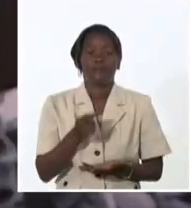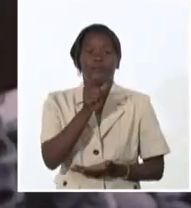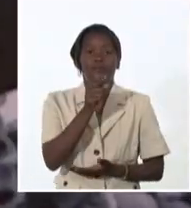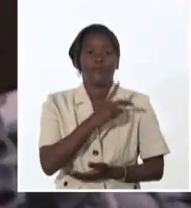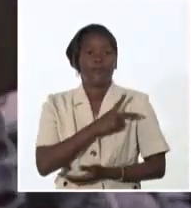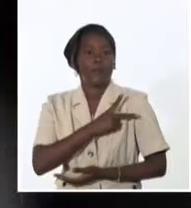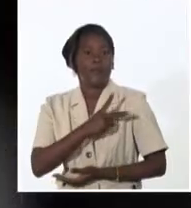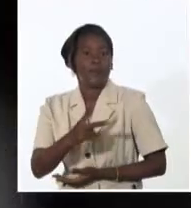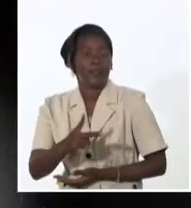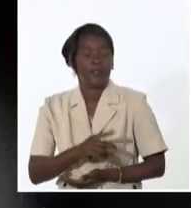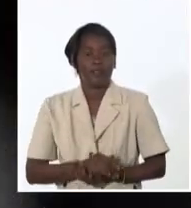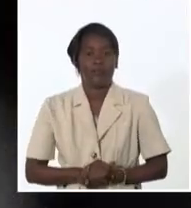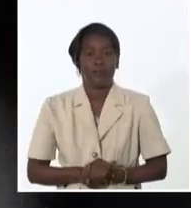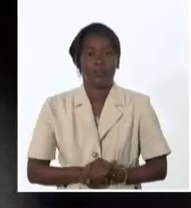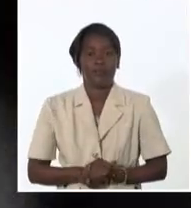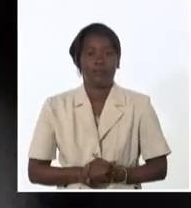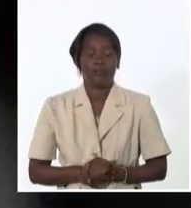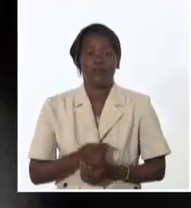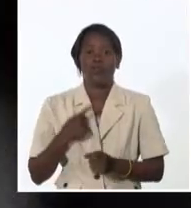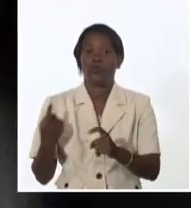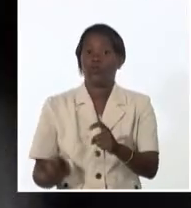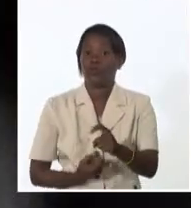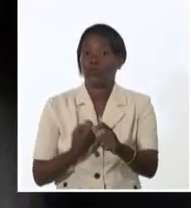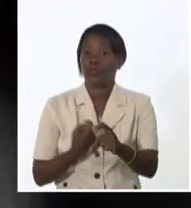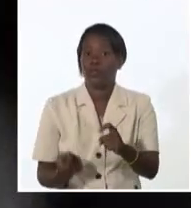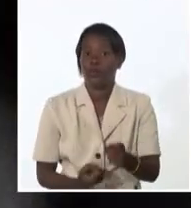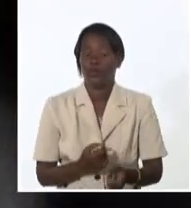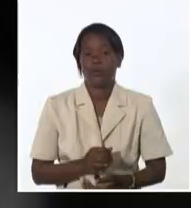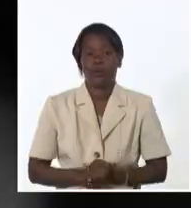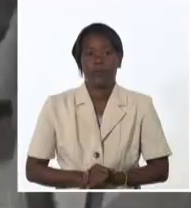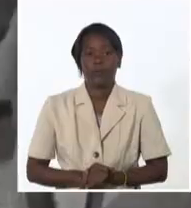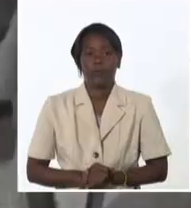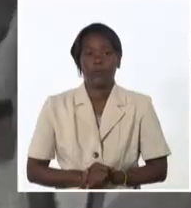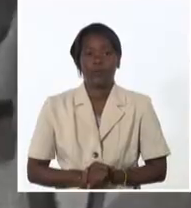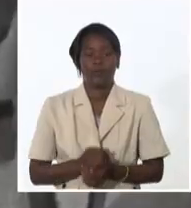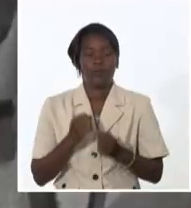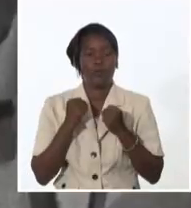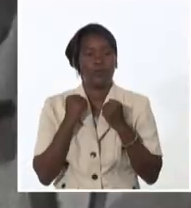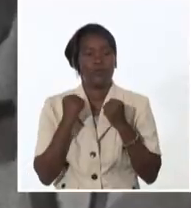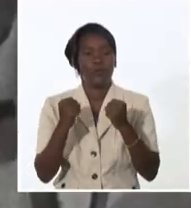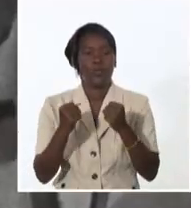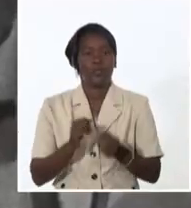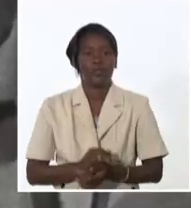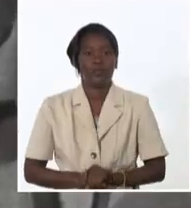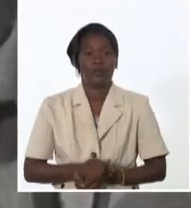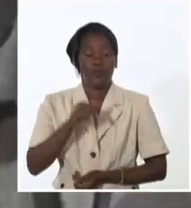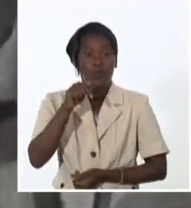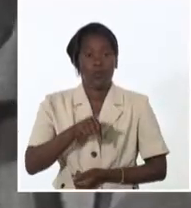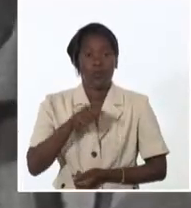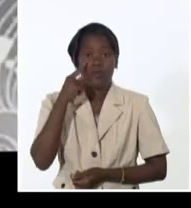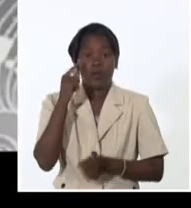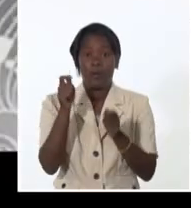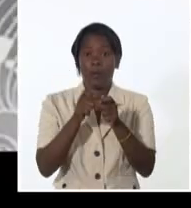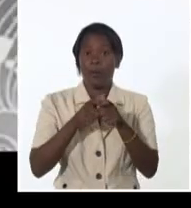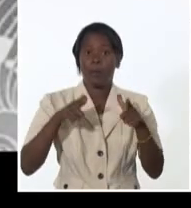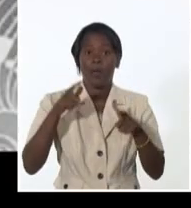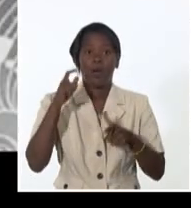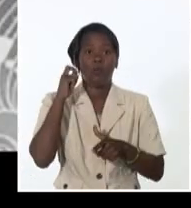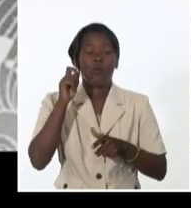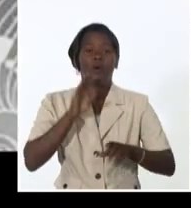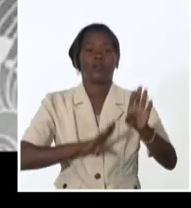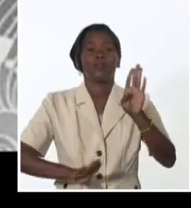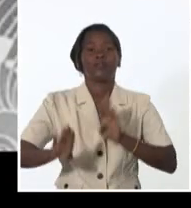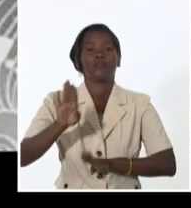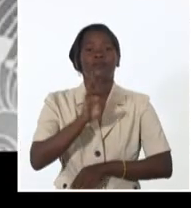roles, y va tu sonrisa satisfecha por lo que hoy son tan mujeres nuestras cubanas. Por eso